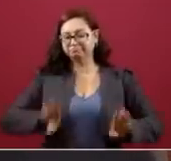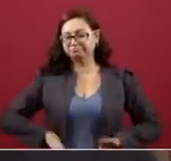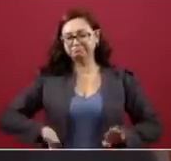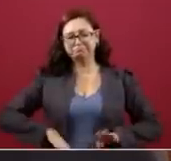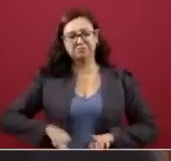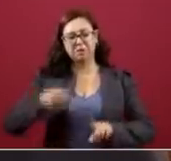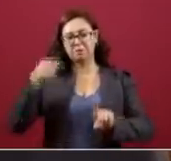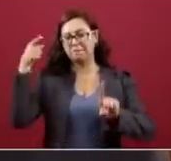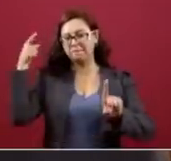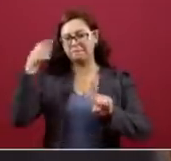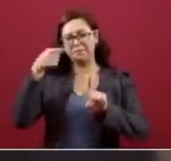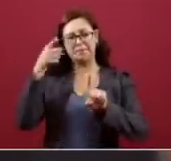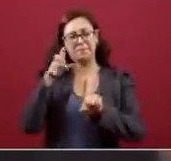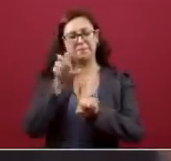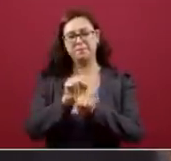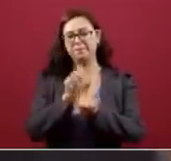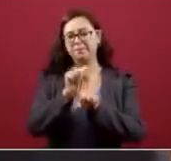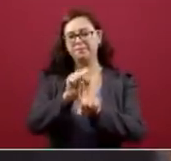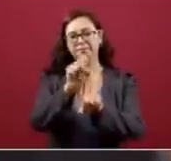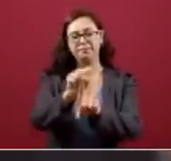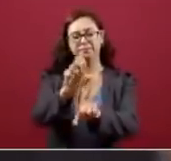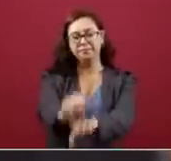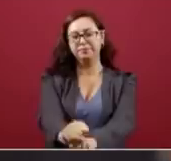Se deja atrás